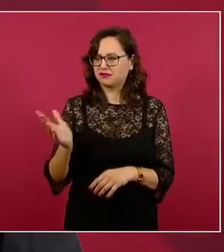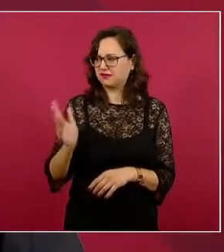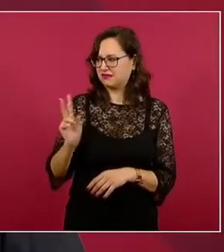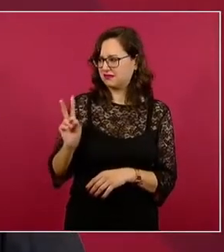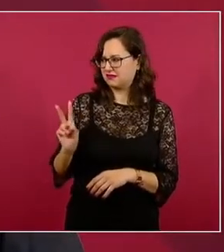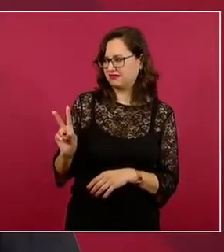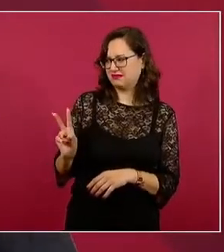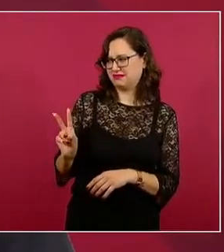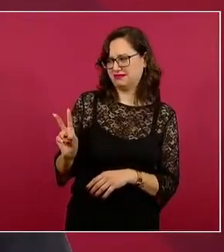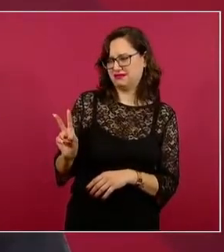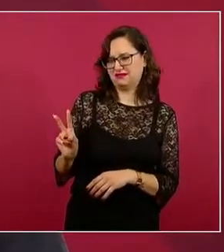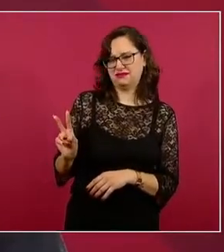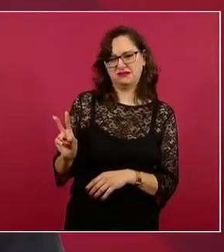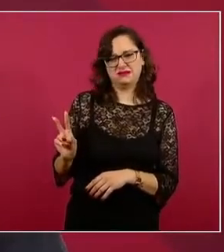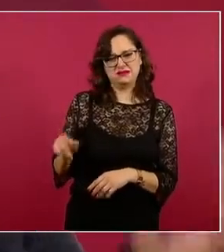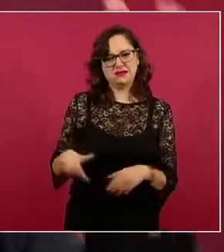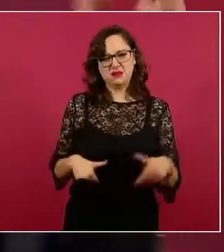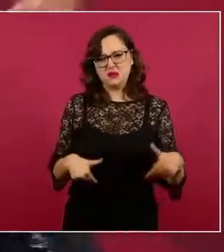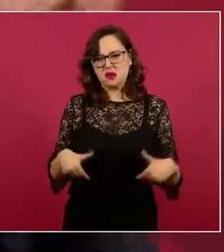para llamar,